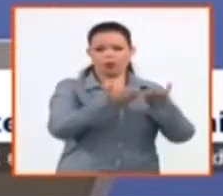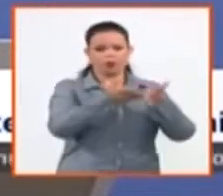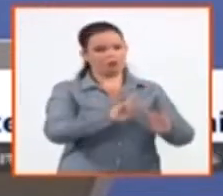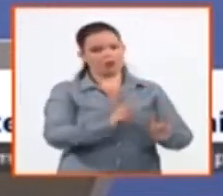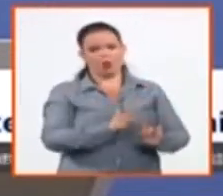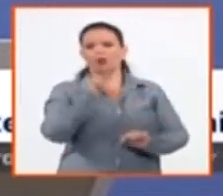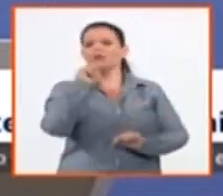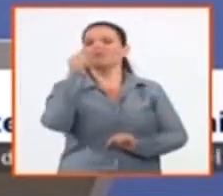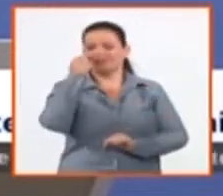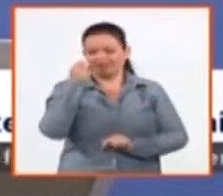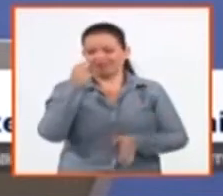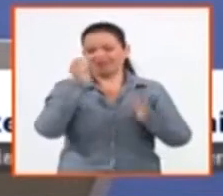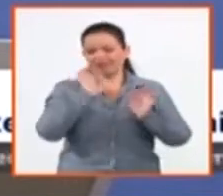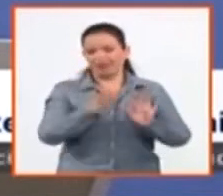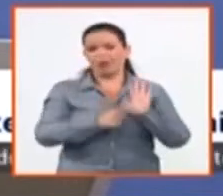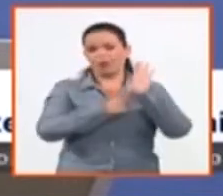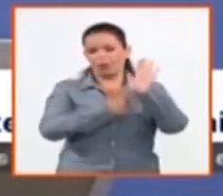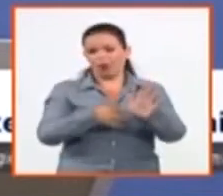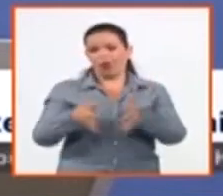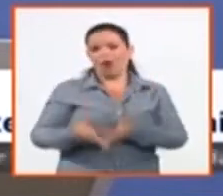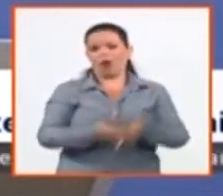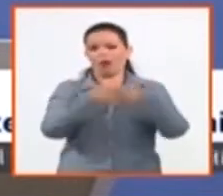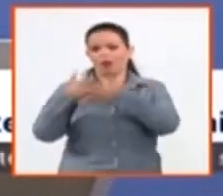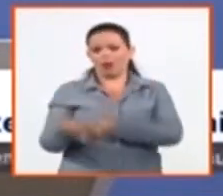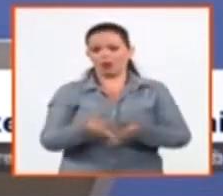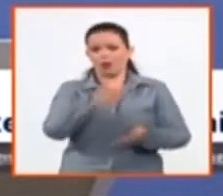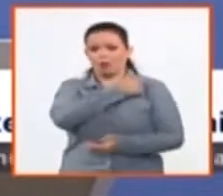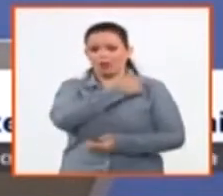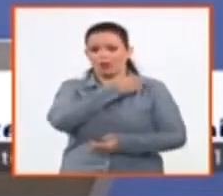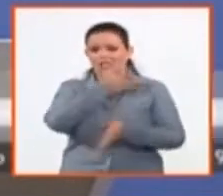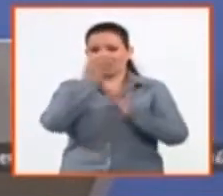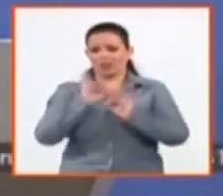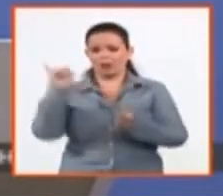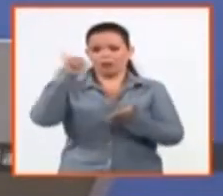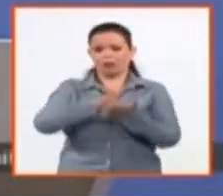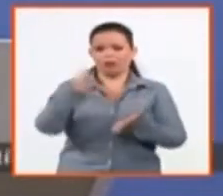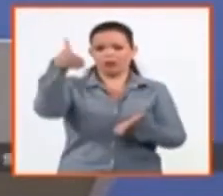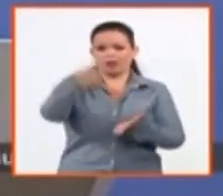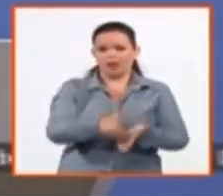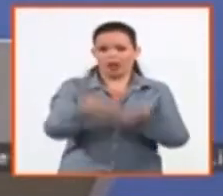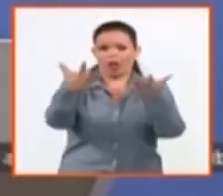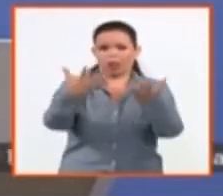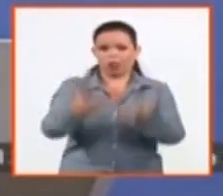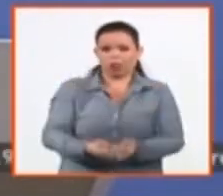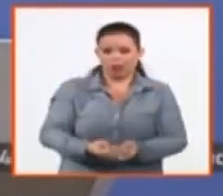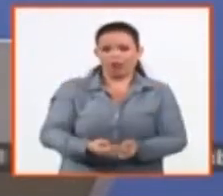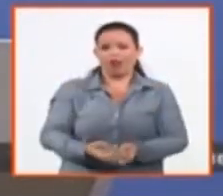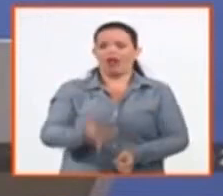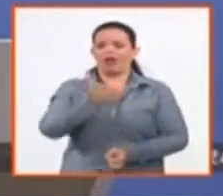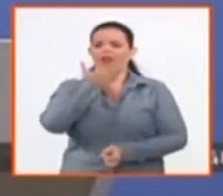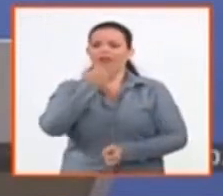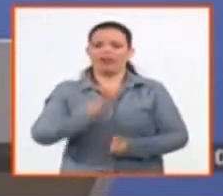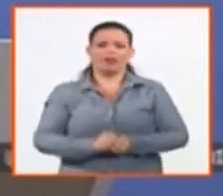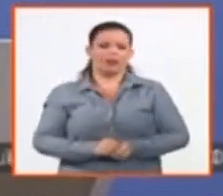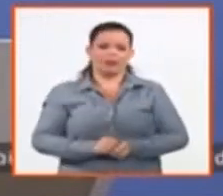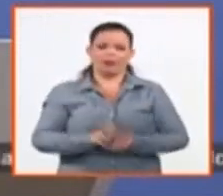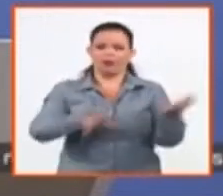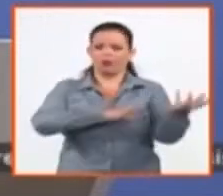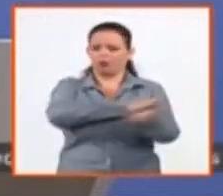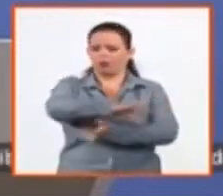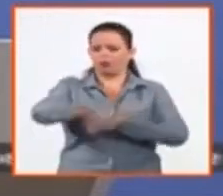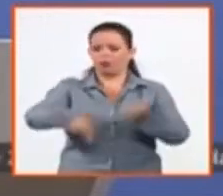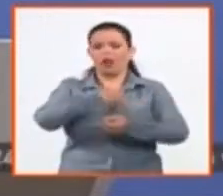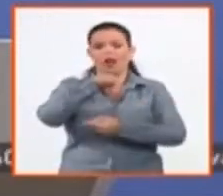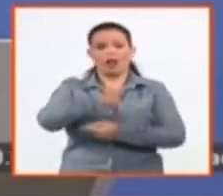estadounidense, solo deja caos, división y destrucción. Deja un completo desorden. El punto fuerte y el papel de Estados